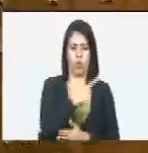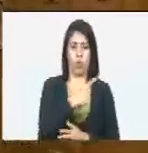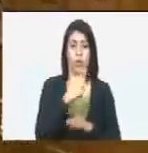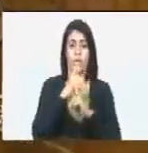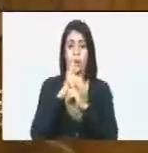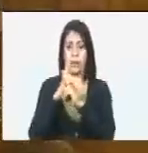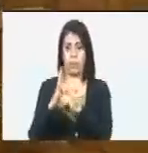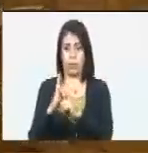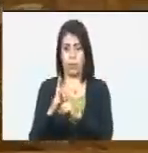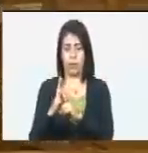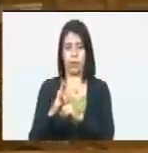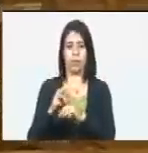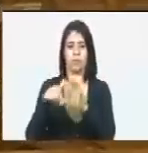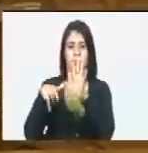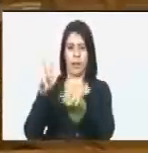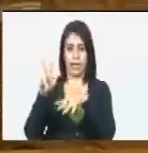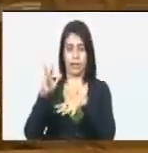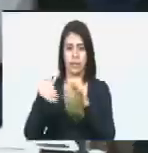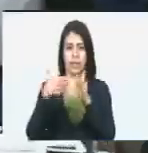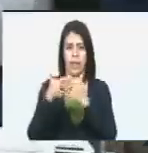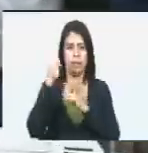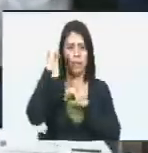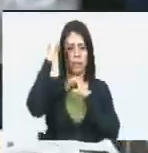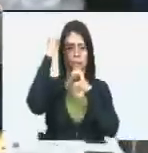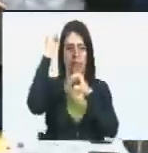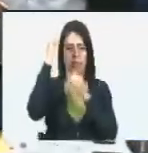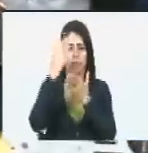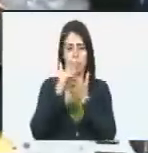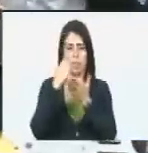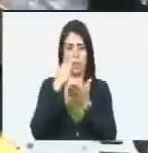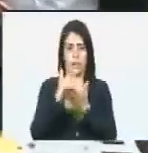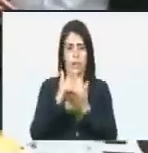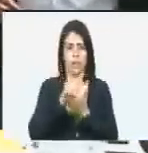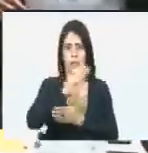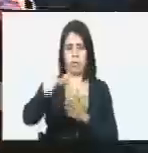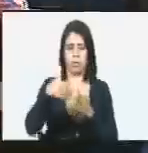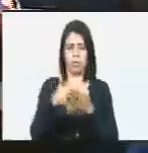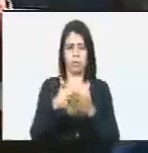13. Hasta la victoria, siempre, queridos camaradas.